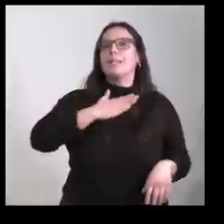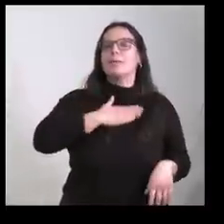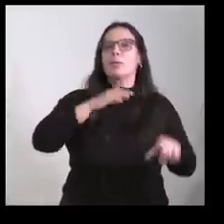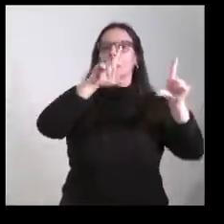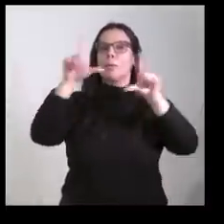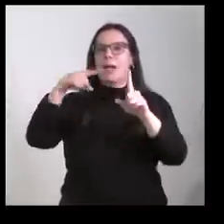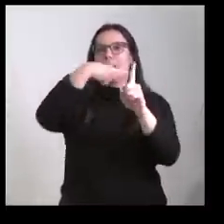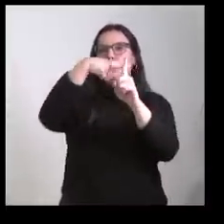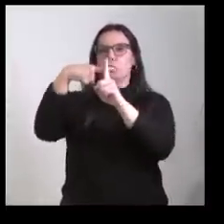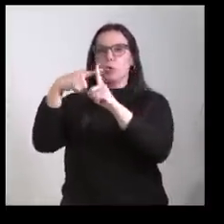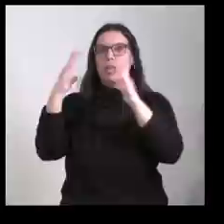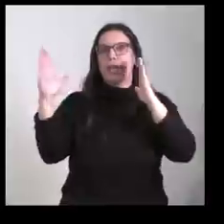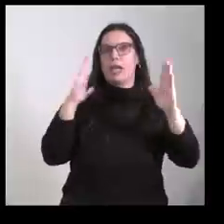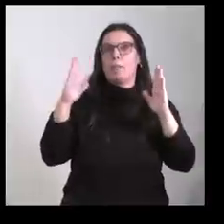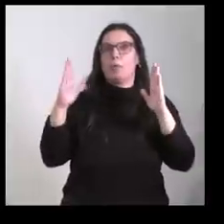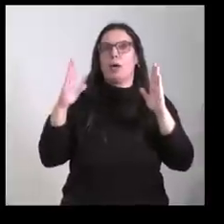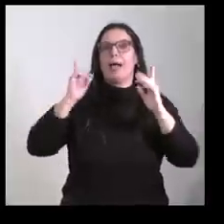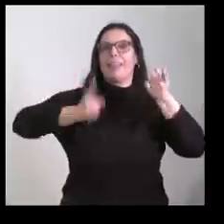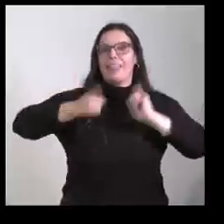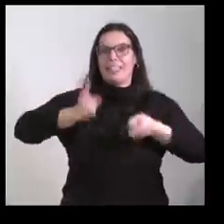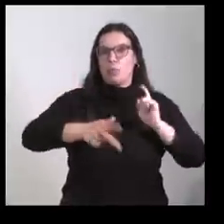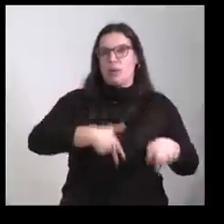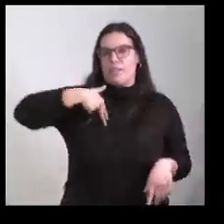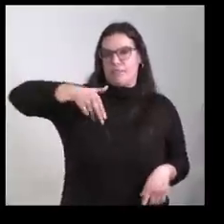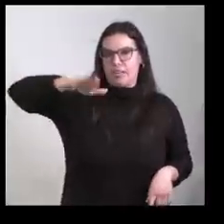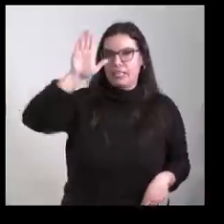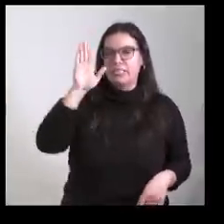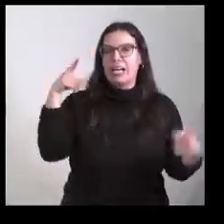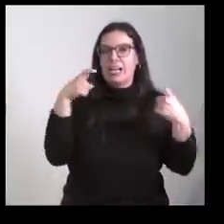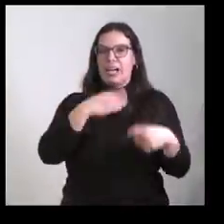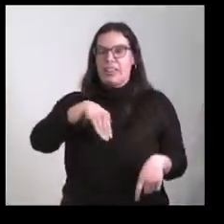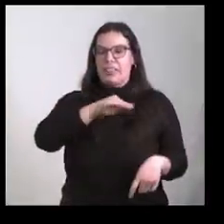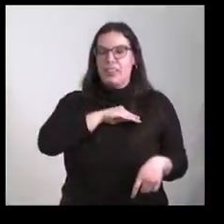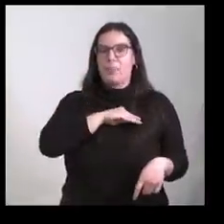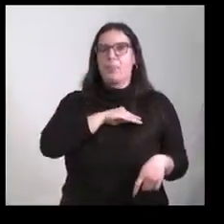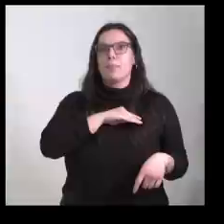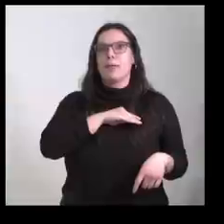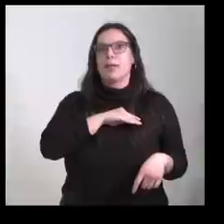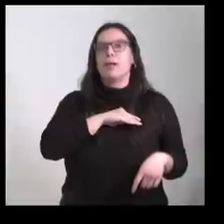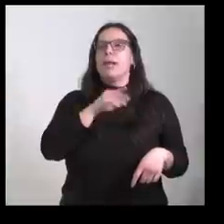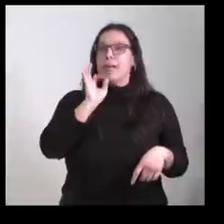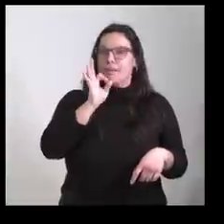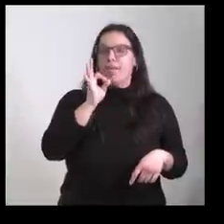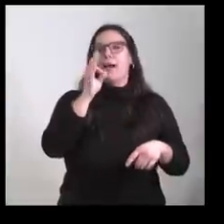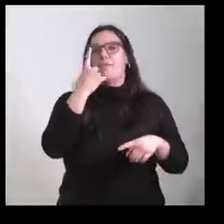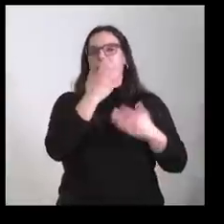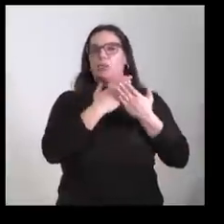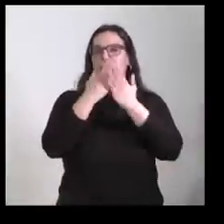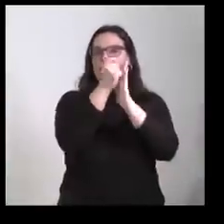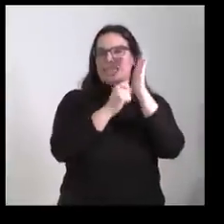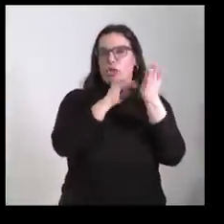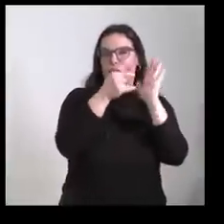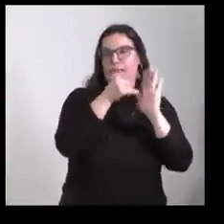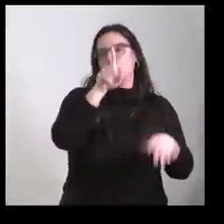placas y cruces del periodo de la dictadura franquista de la guerra civil me pregunta al margen de que luego se espere por criterios técnicos sobre si